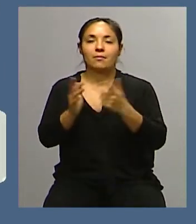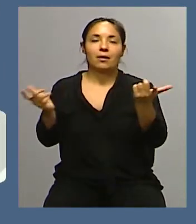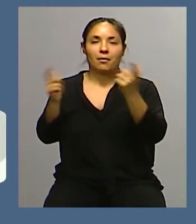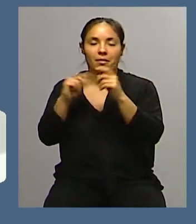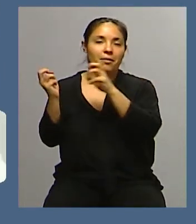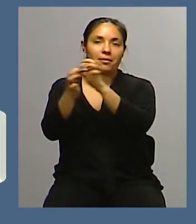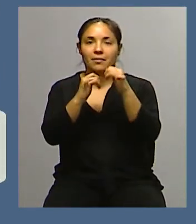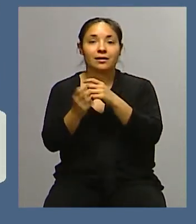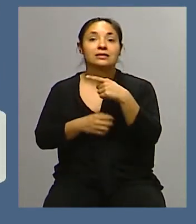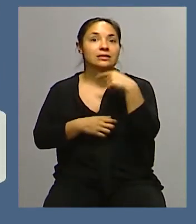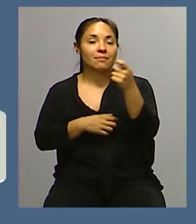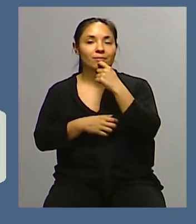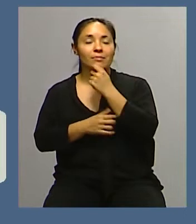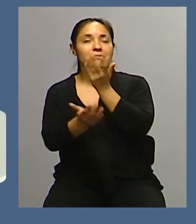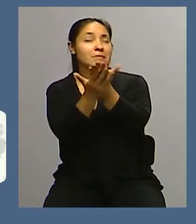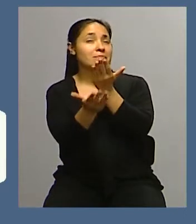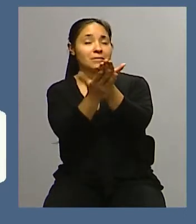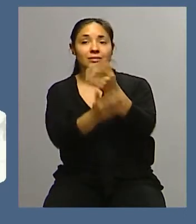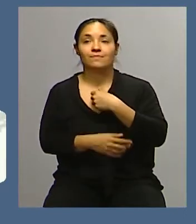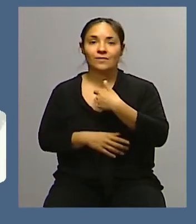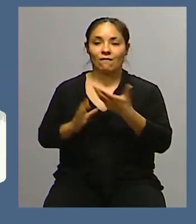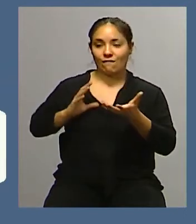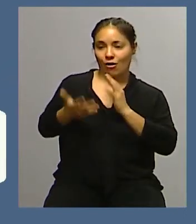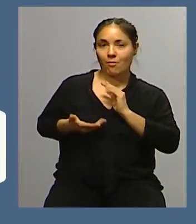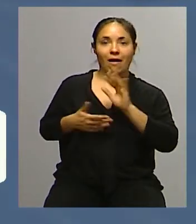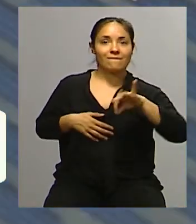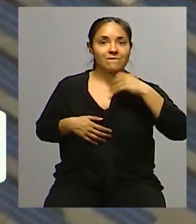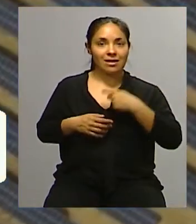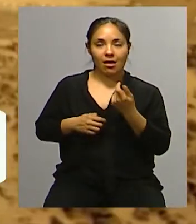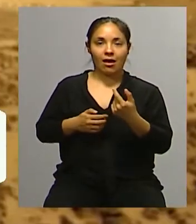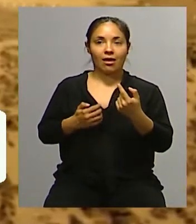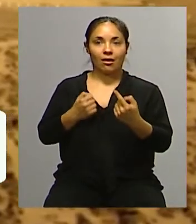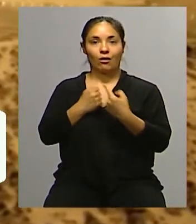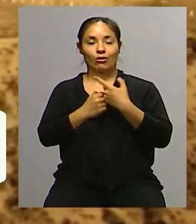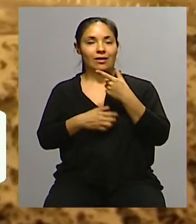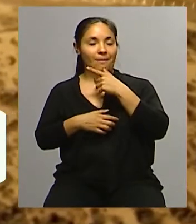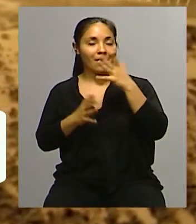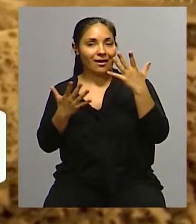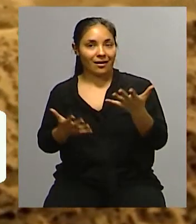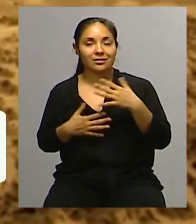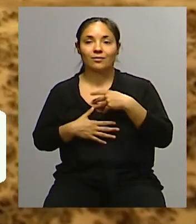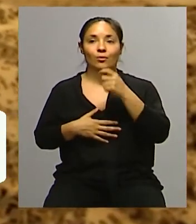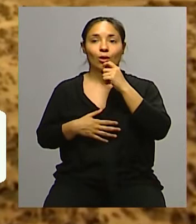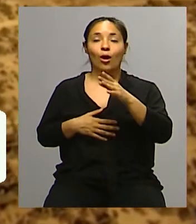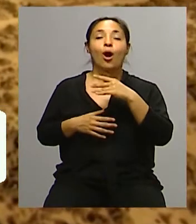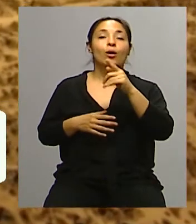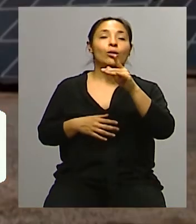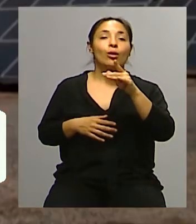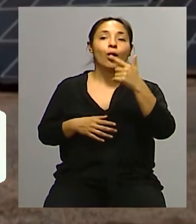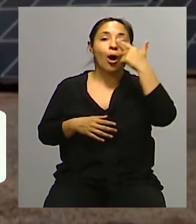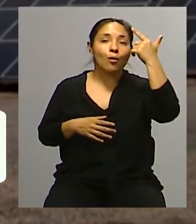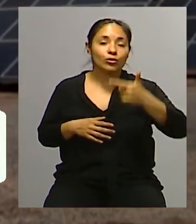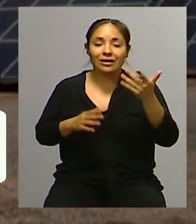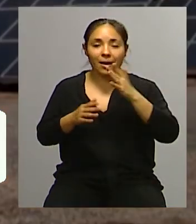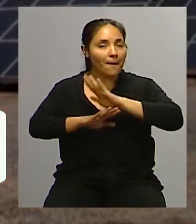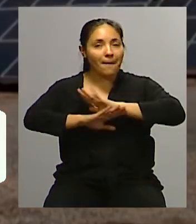les interpela permanentemente en su modelo, en su estilo de vida. O sea, hablar de no combustibles fósiles significa, imagínate,